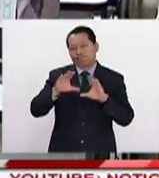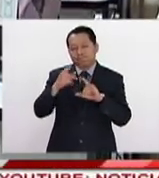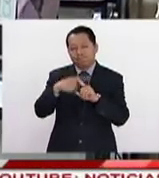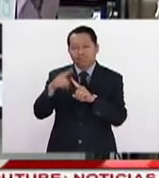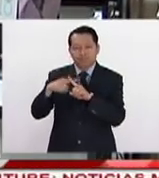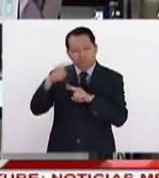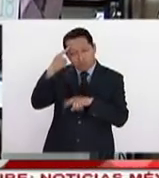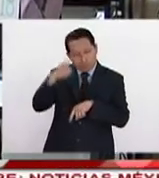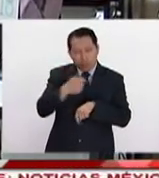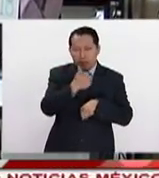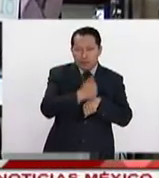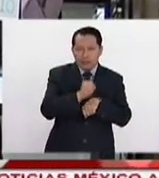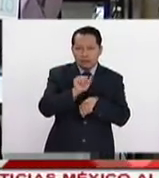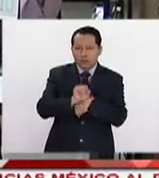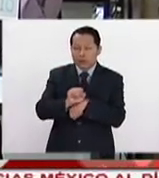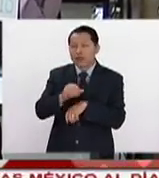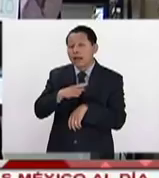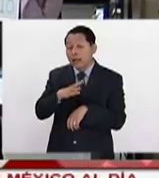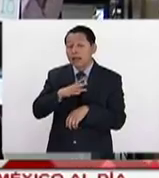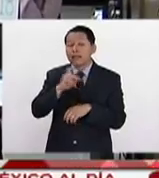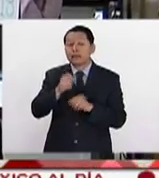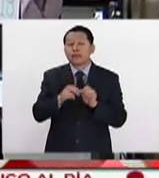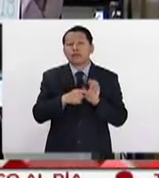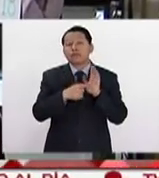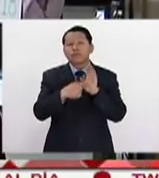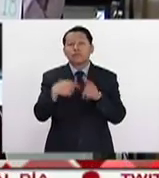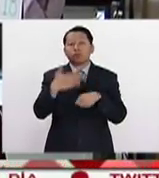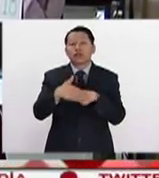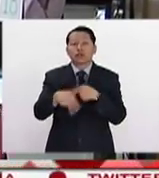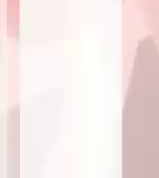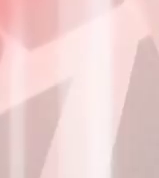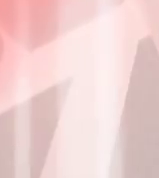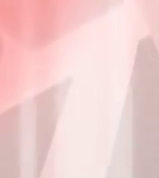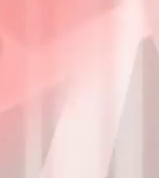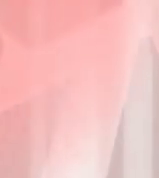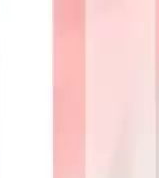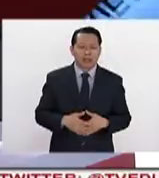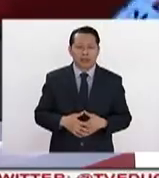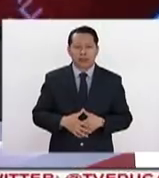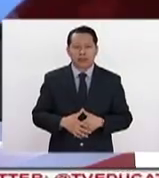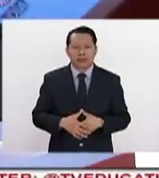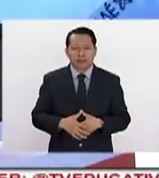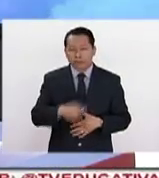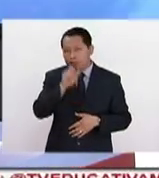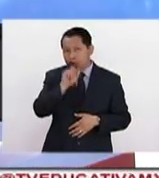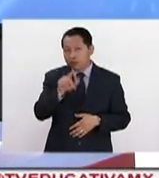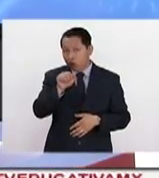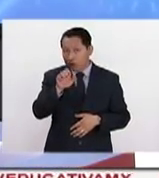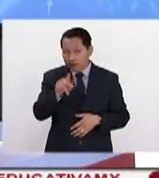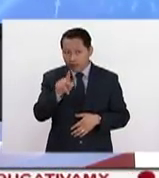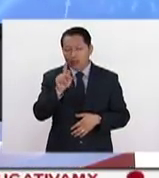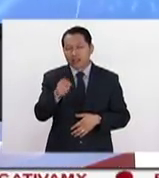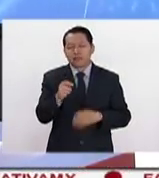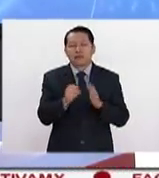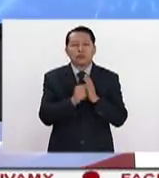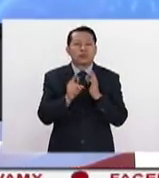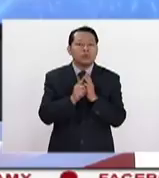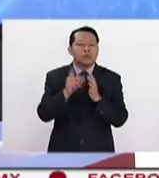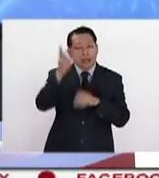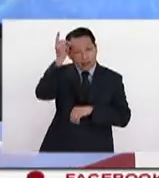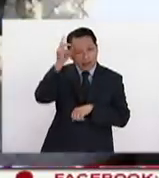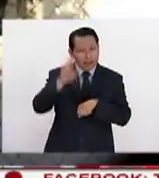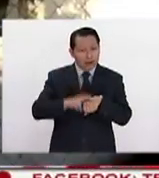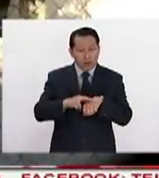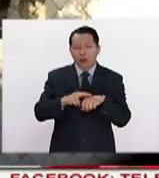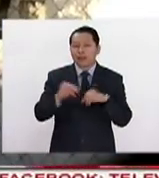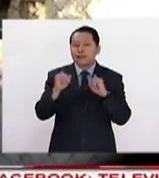educación básica. Los resultados van a ser publicados el 13 de abril. También la SEP solicitó al director